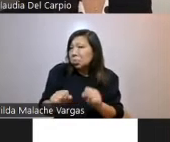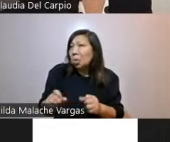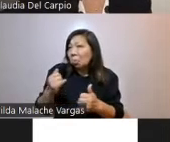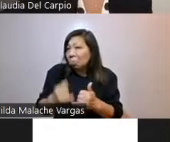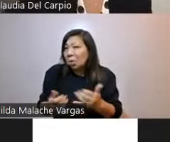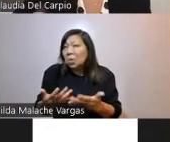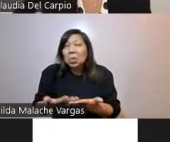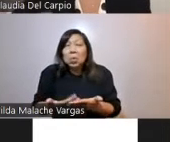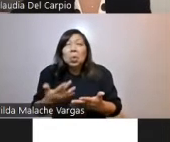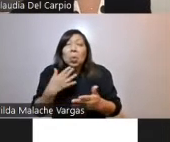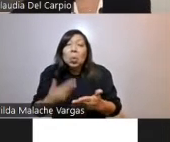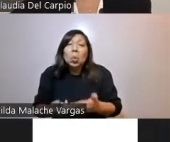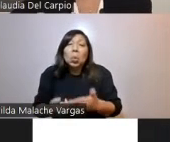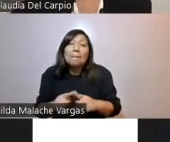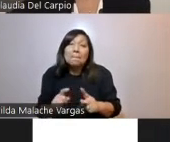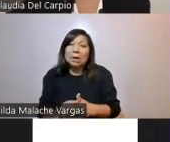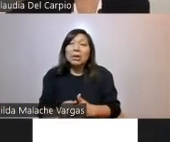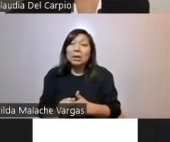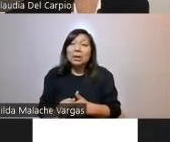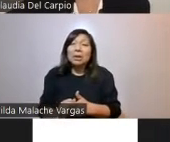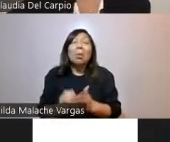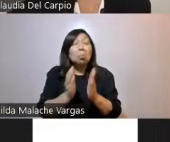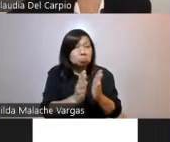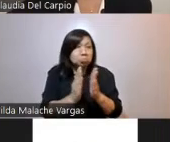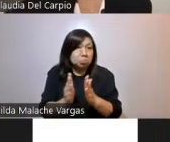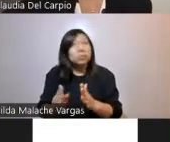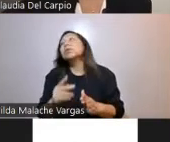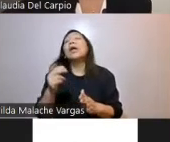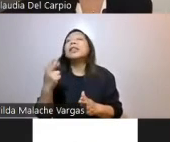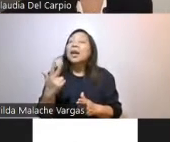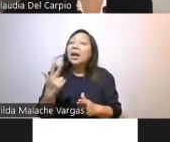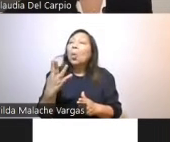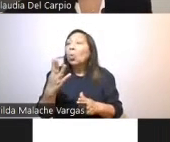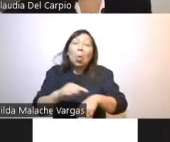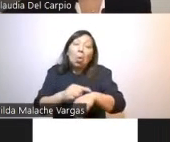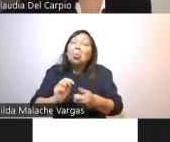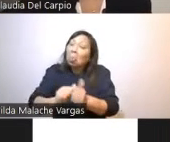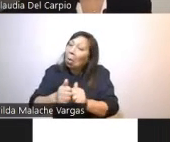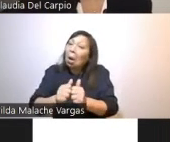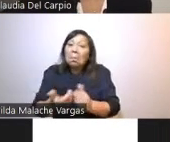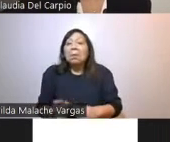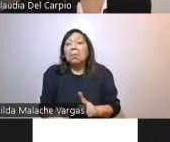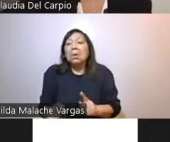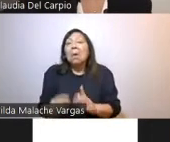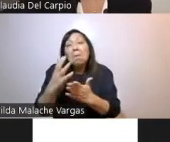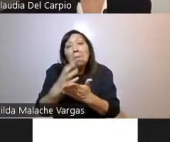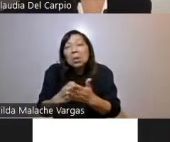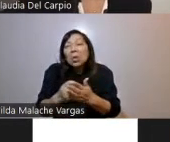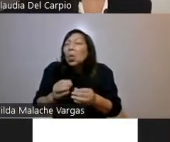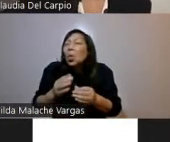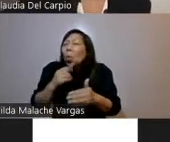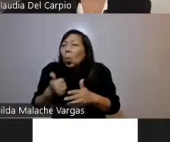y humedad, pero si las cambias con la frecuencia adecuada, que debería ser cada 3 a 4 horas, puede ser menos irritante por